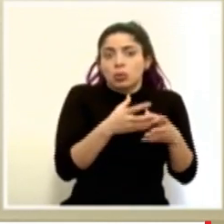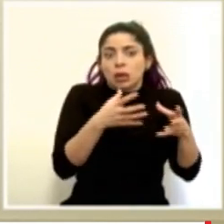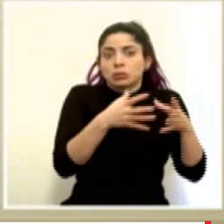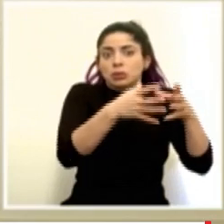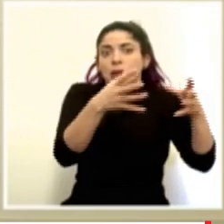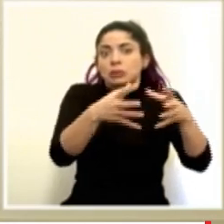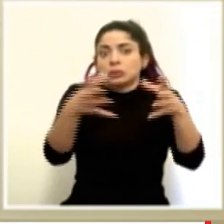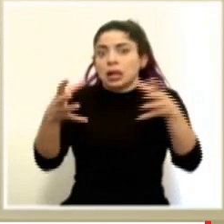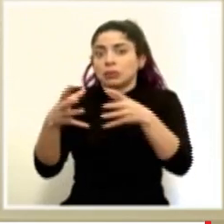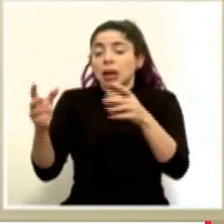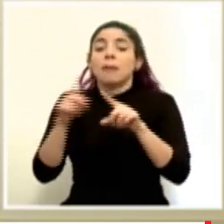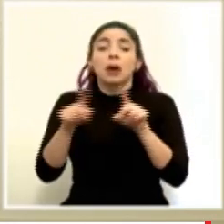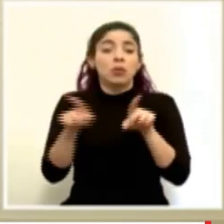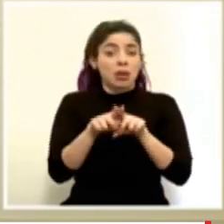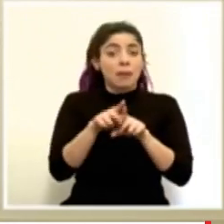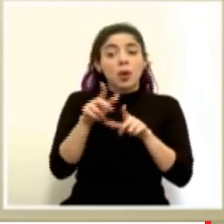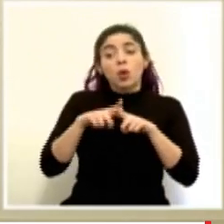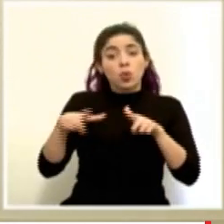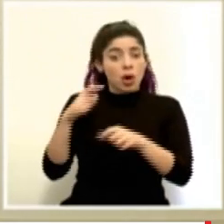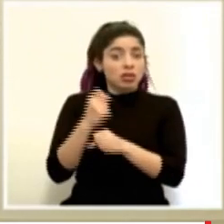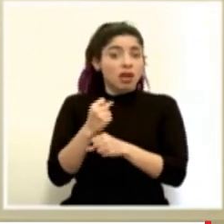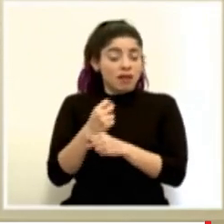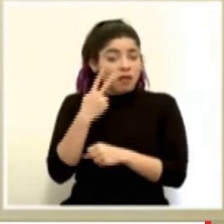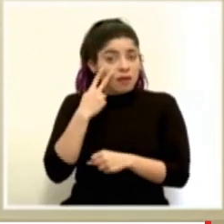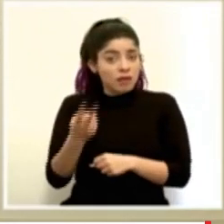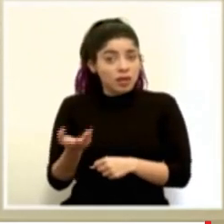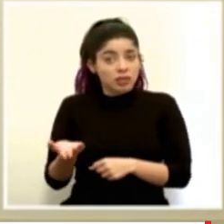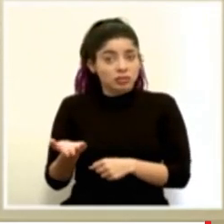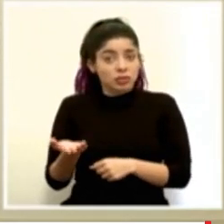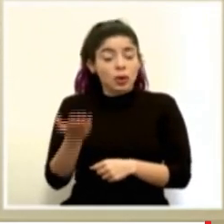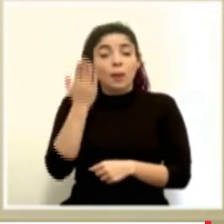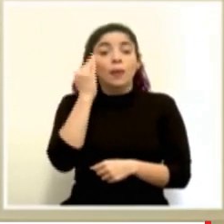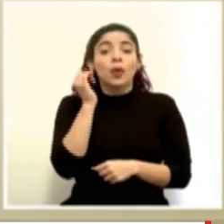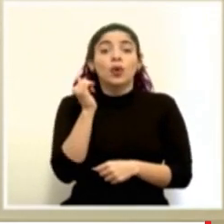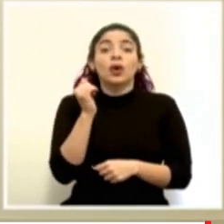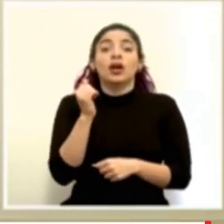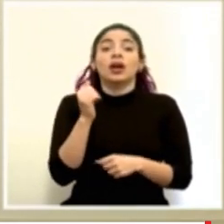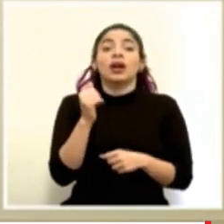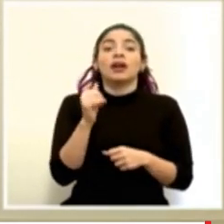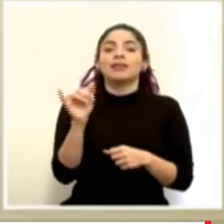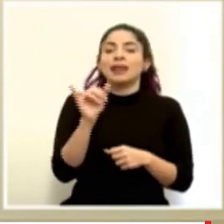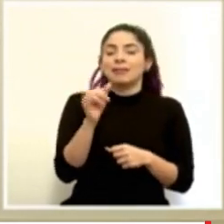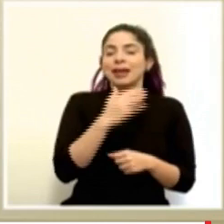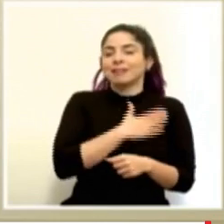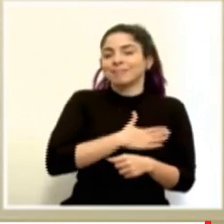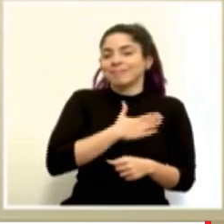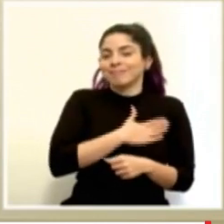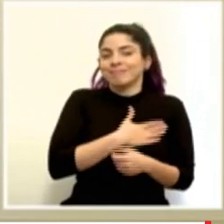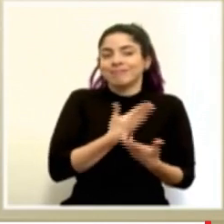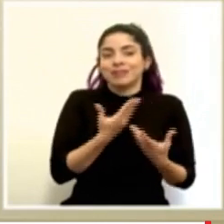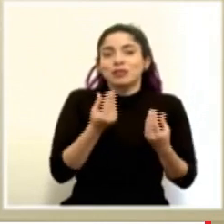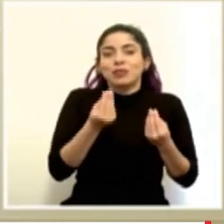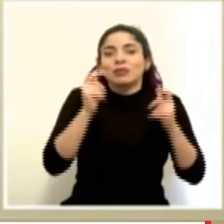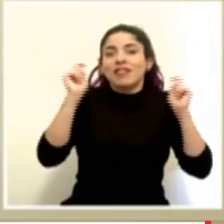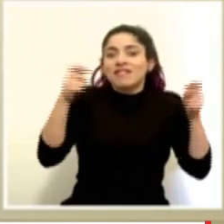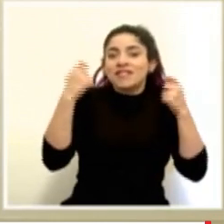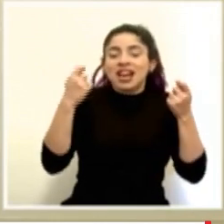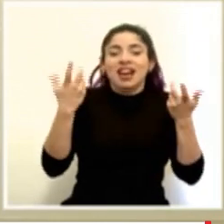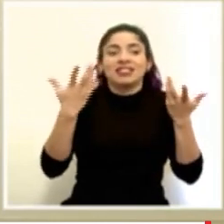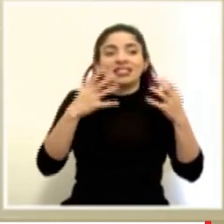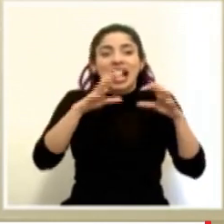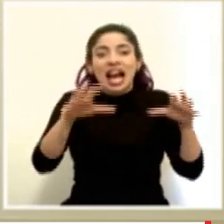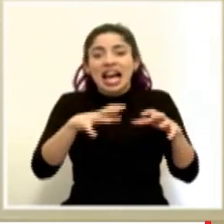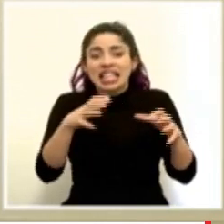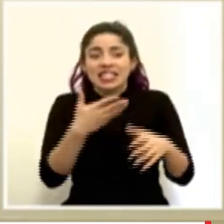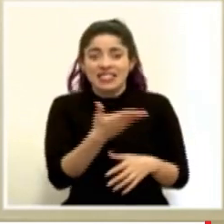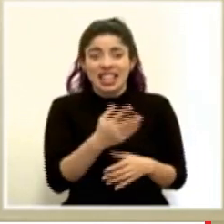casos, pero también hemos visto en lugares de trabajo, porque todos estos medios donde también lamentablemente se han hecho muchas fiestas y actividades,